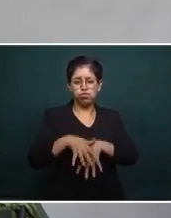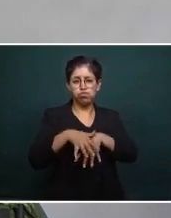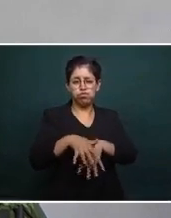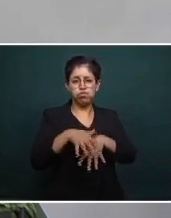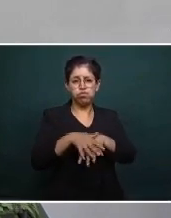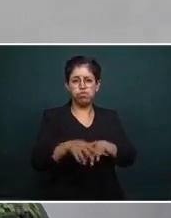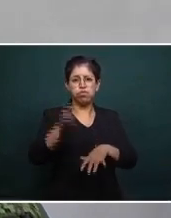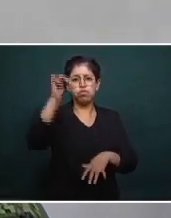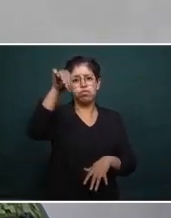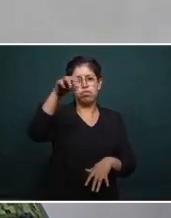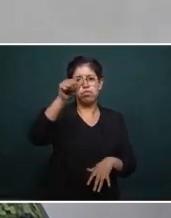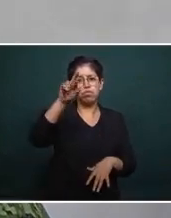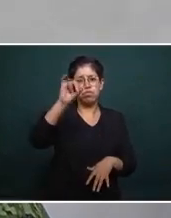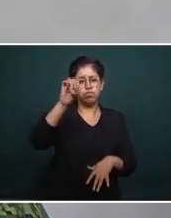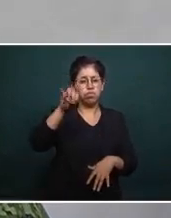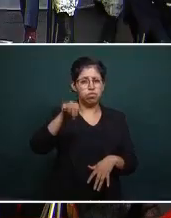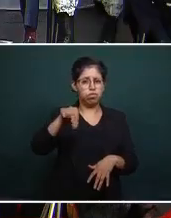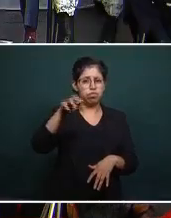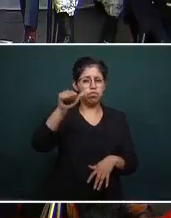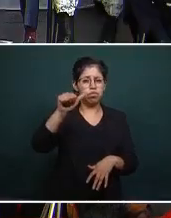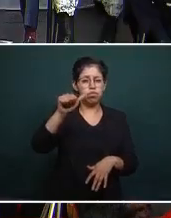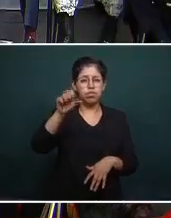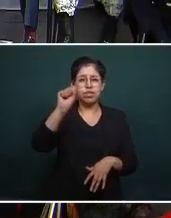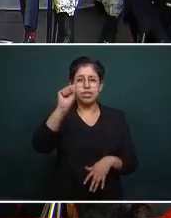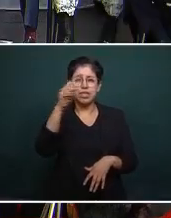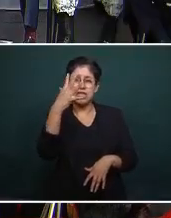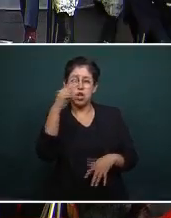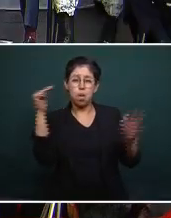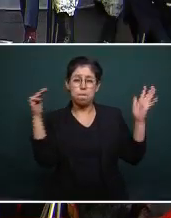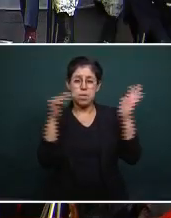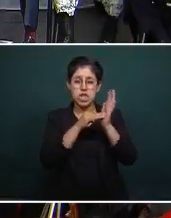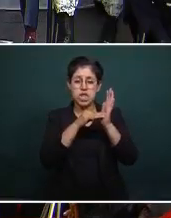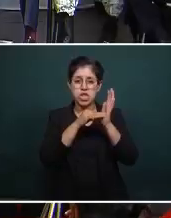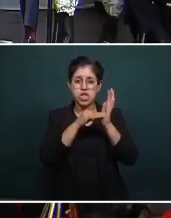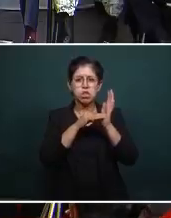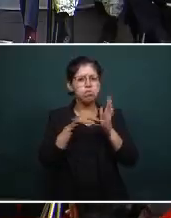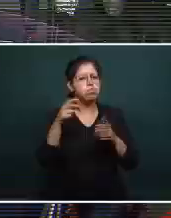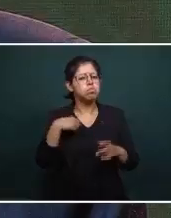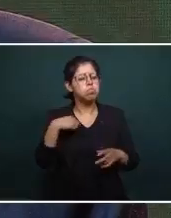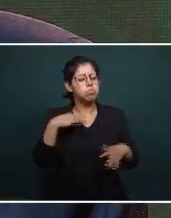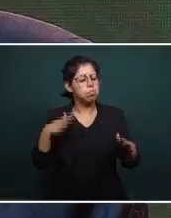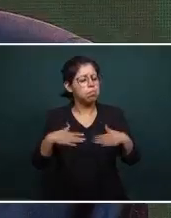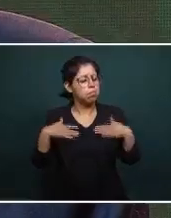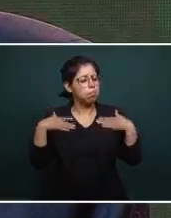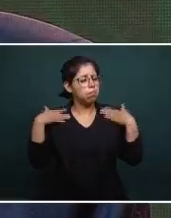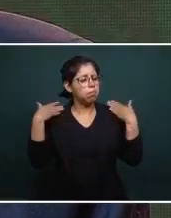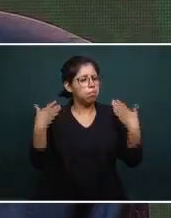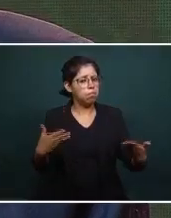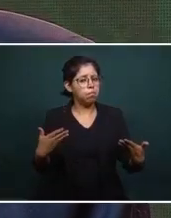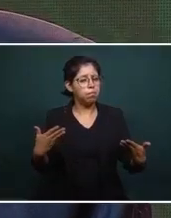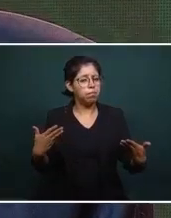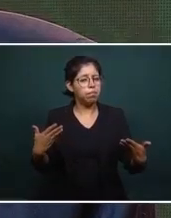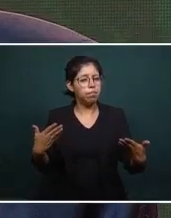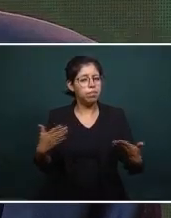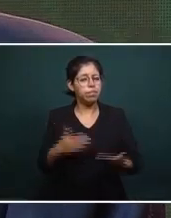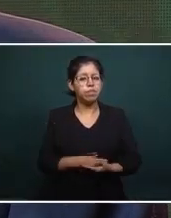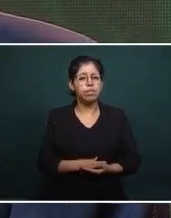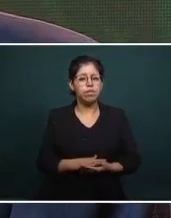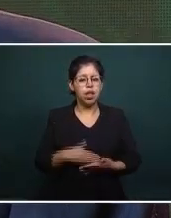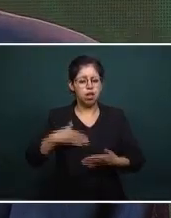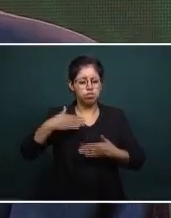Marina, 65,000 elementos. Por eso tengo confianza de que vamos a